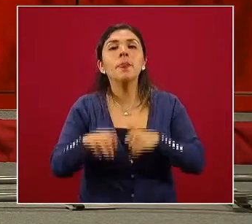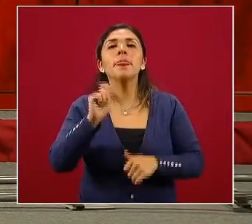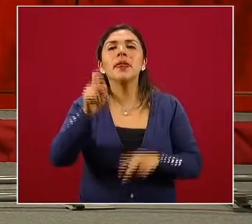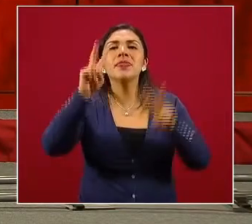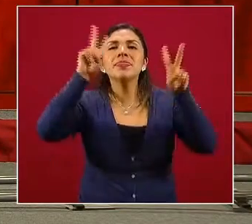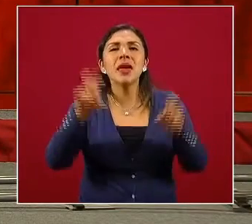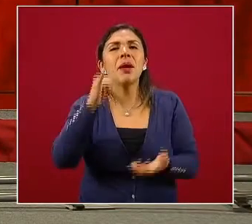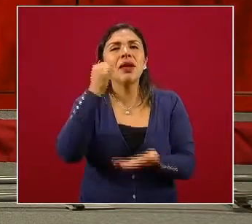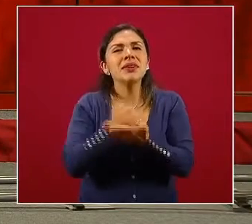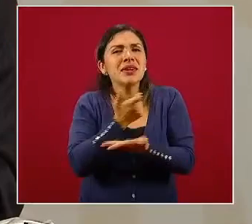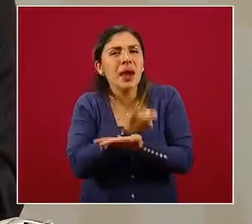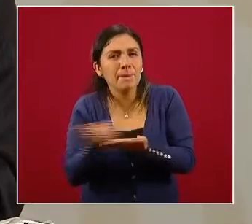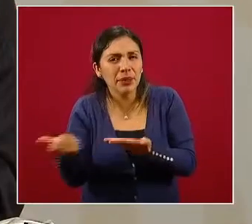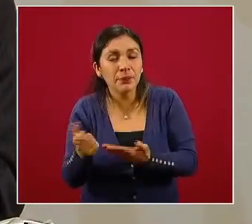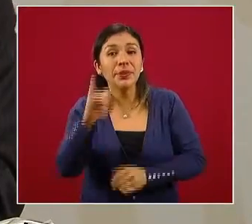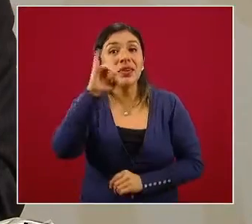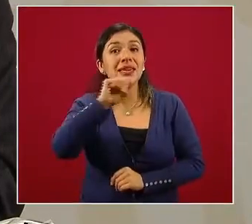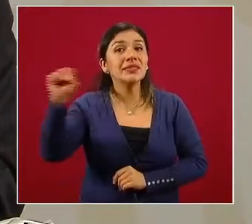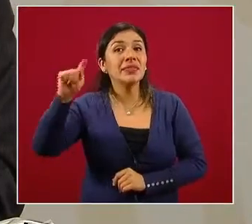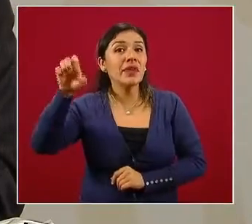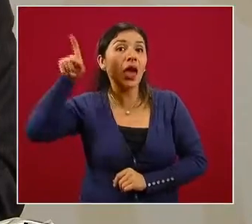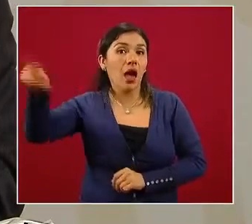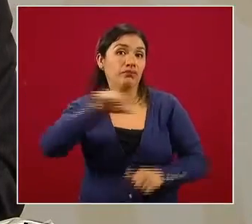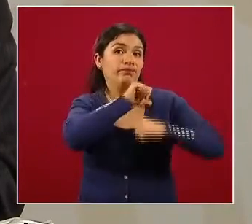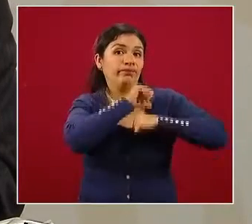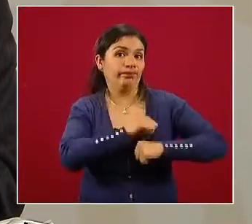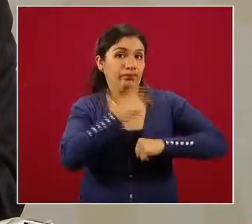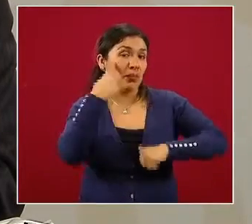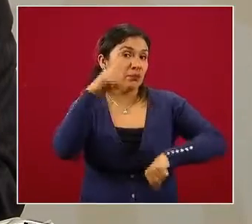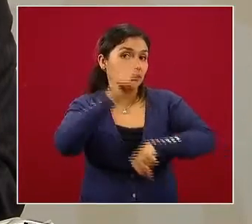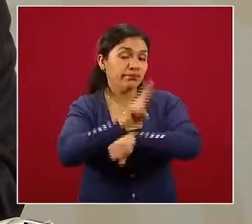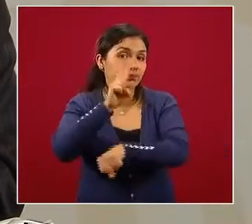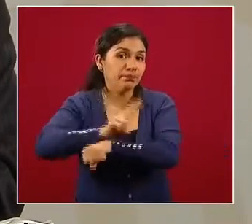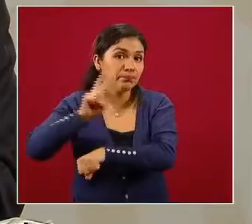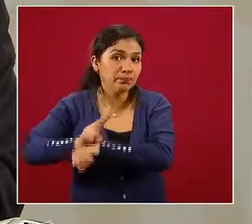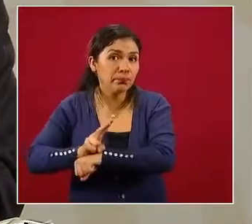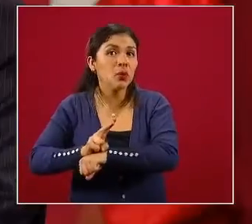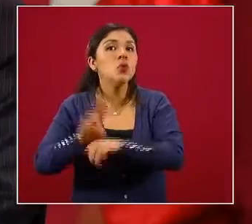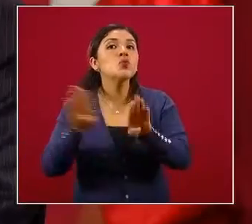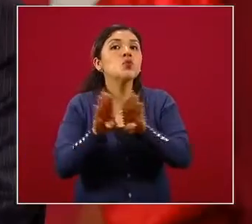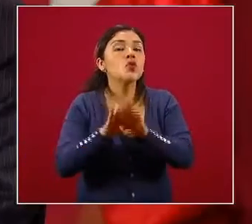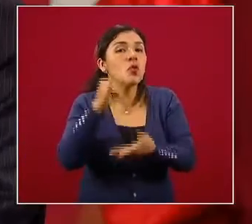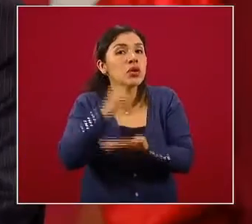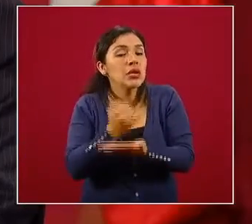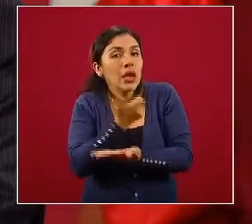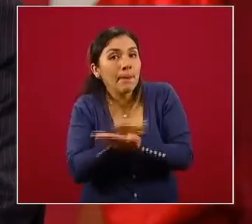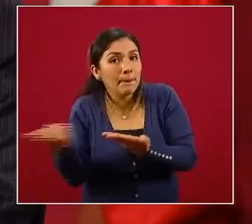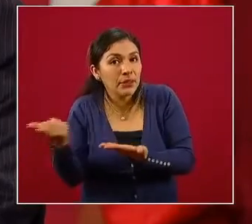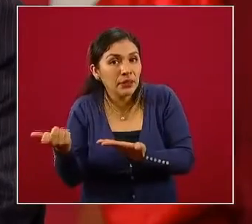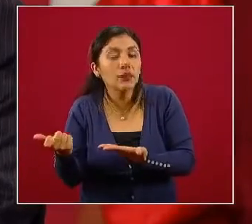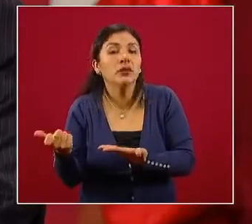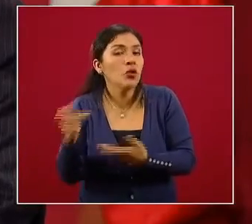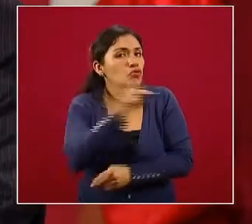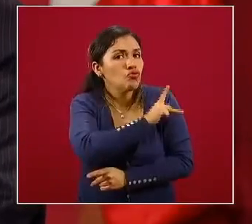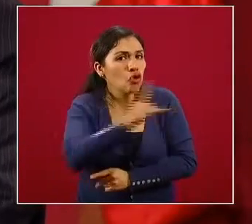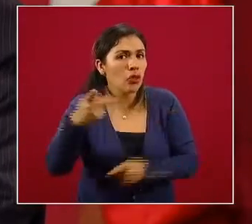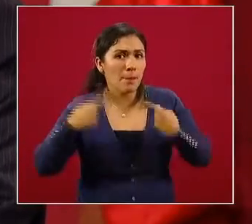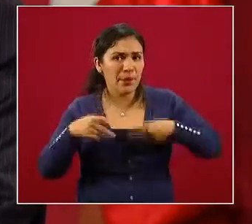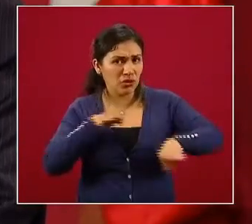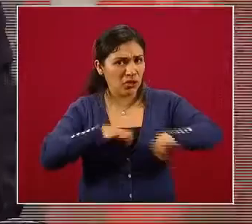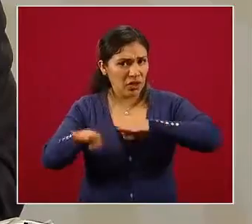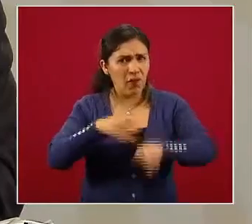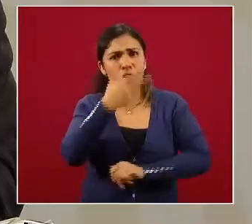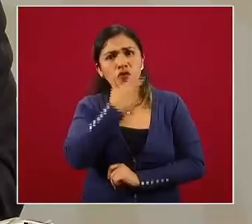tema de las incapacidades, el ISSSTE es al que le corresponde el proceso de incapacidades. Todas y todos los